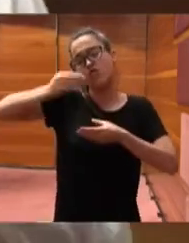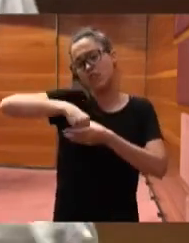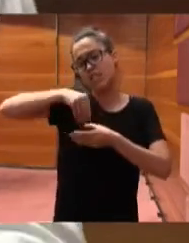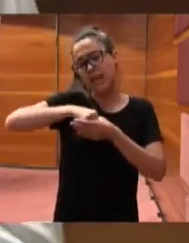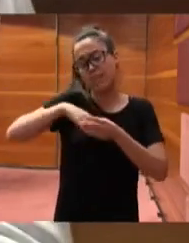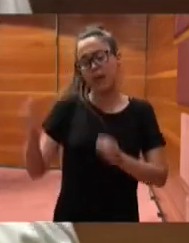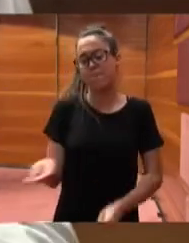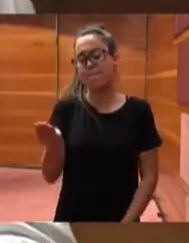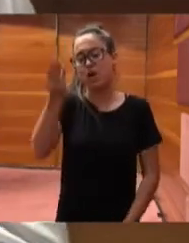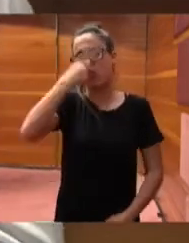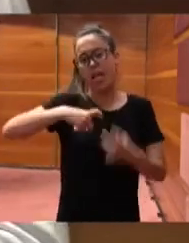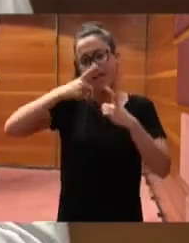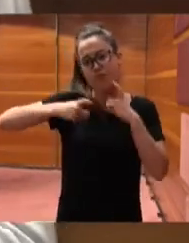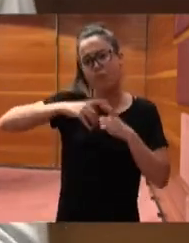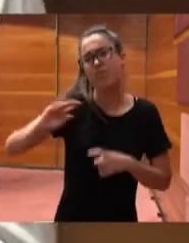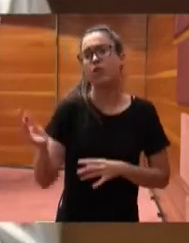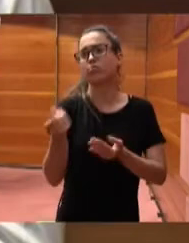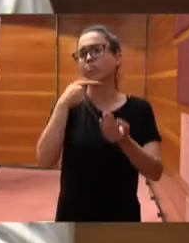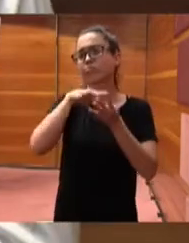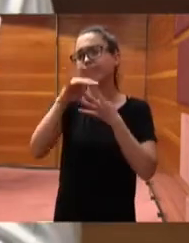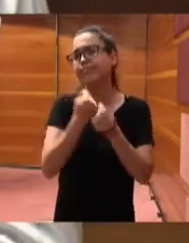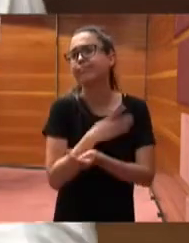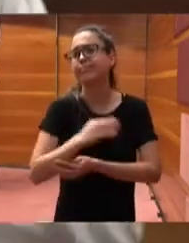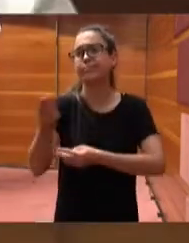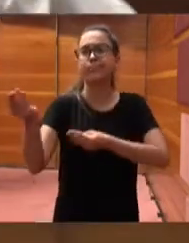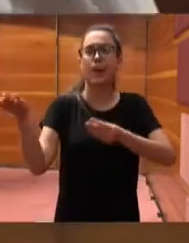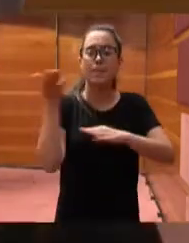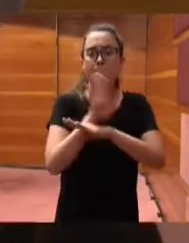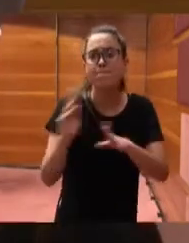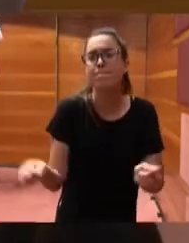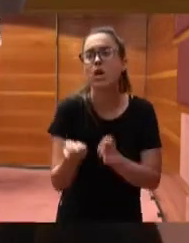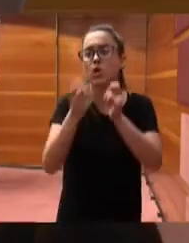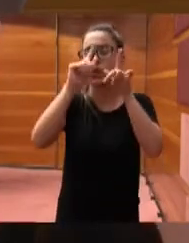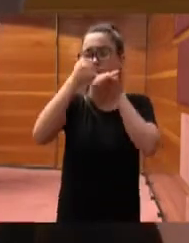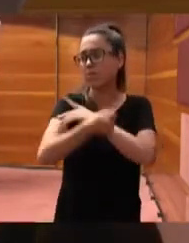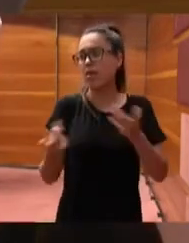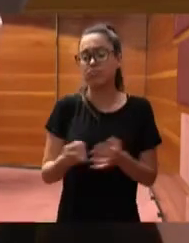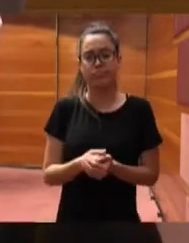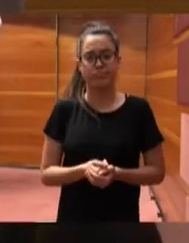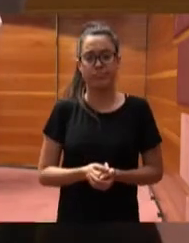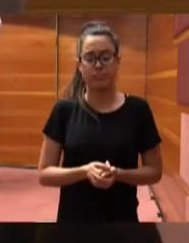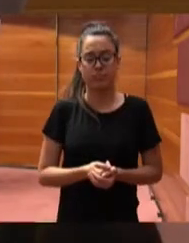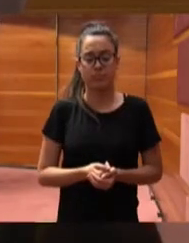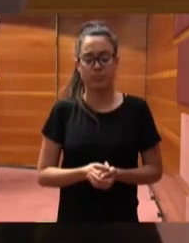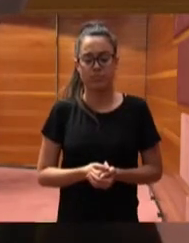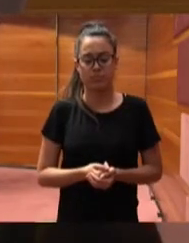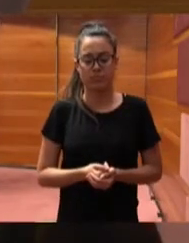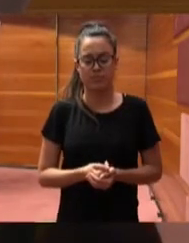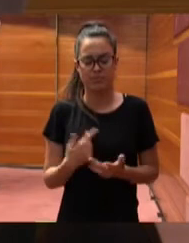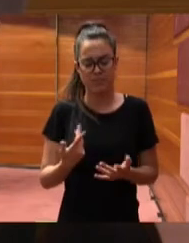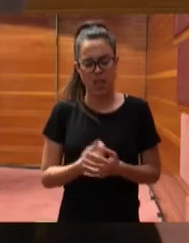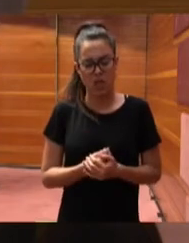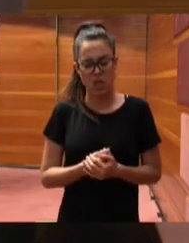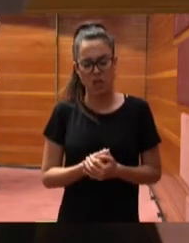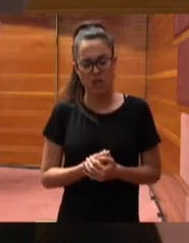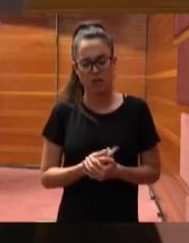estandarizarla, mejorarla, compartirla, dibujarla bien, llevarla a lo gráfico, sacarla hacia el exterior. Y es algo que he hecho en falta, curiosamente, en la mayoría de